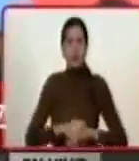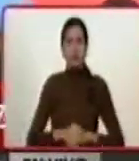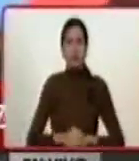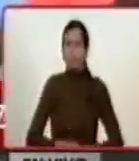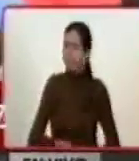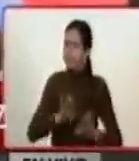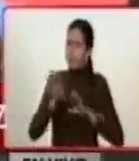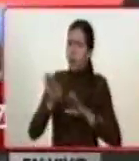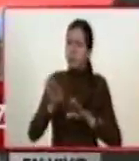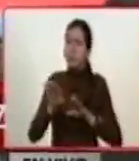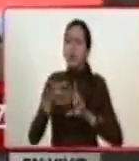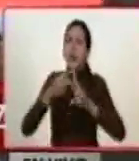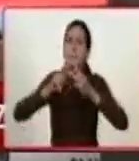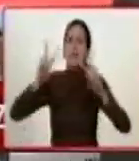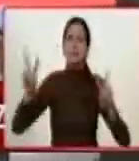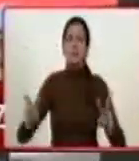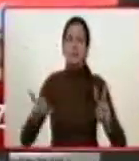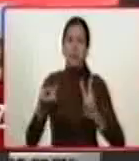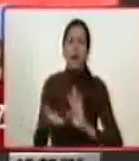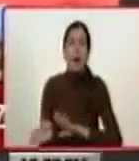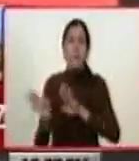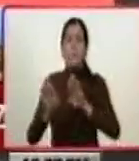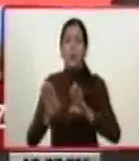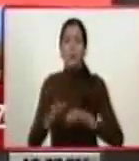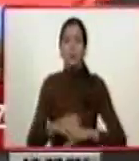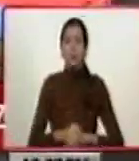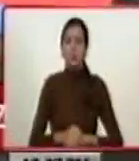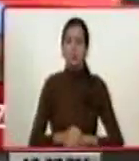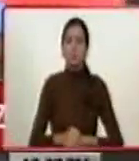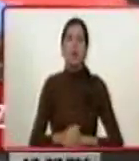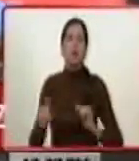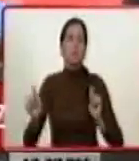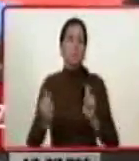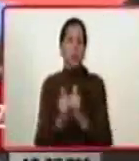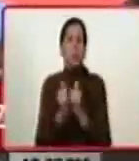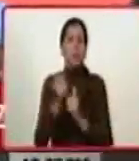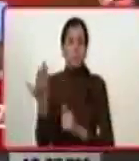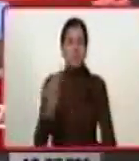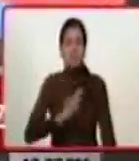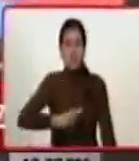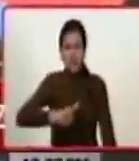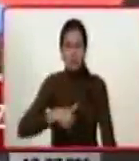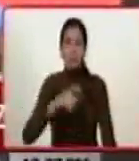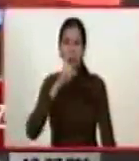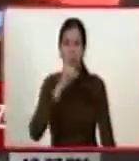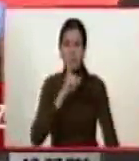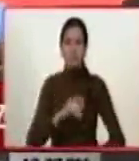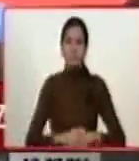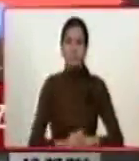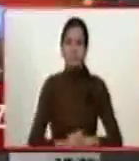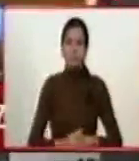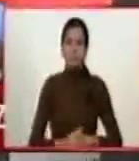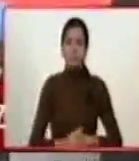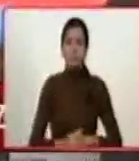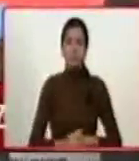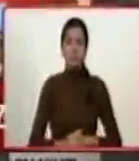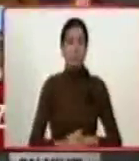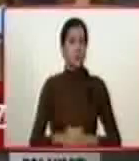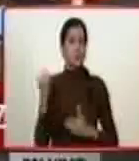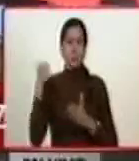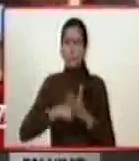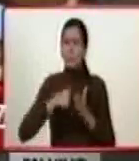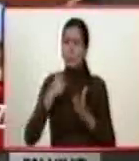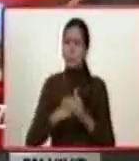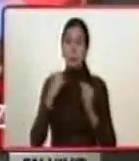a favor de la paz en apoyo a nuestro compañero presidente Nicolás Maduro quien está dando una